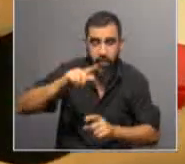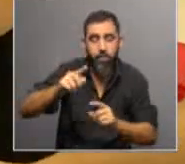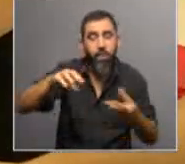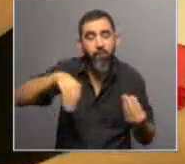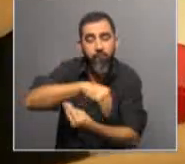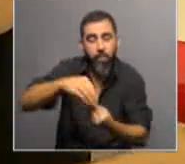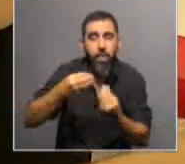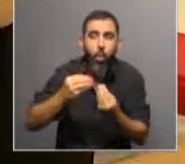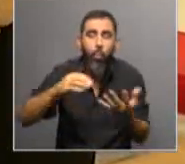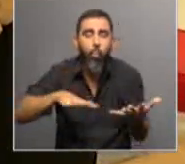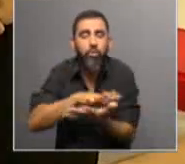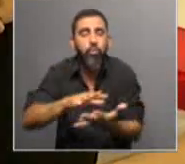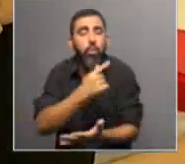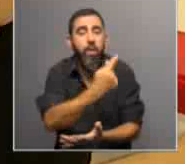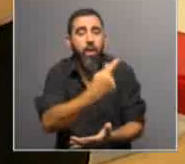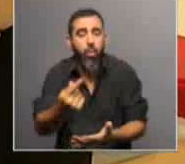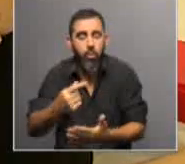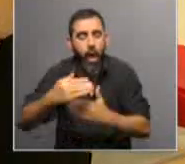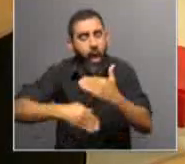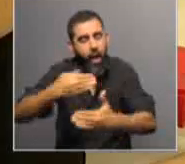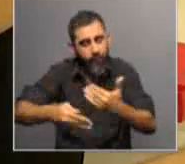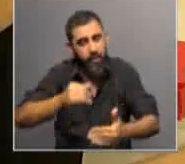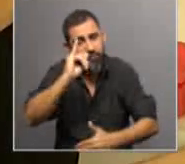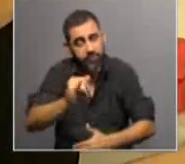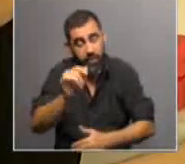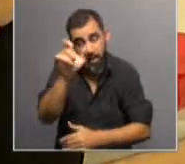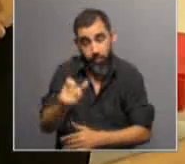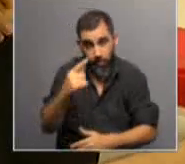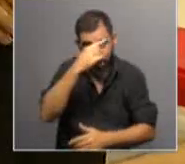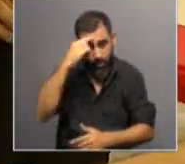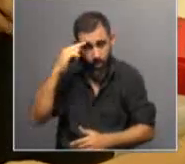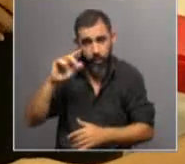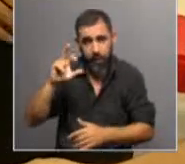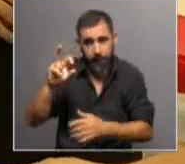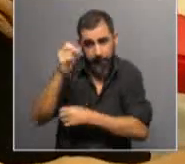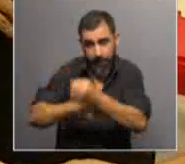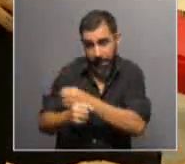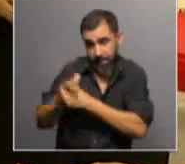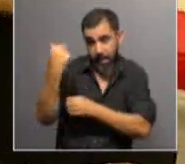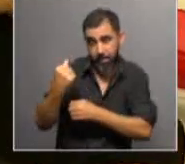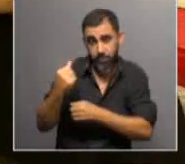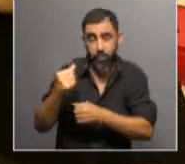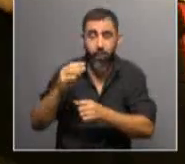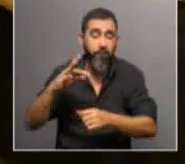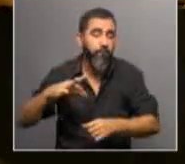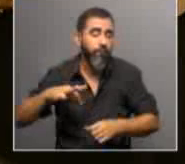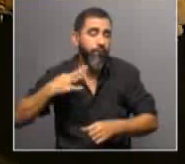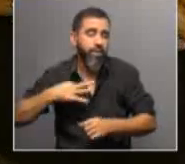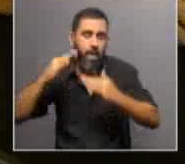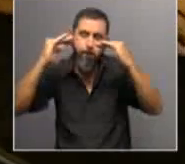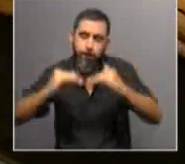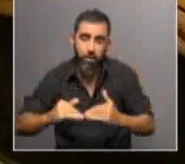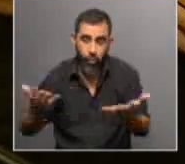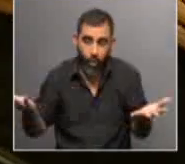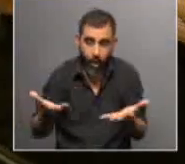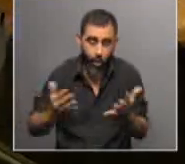familias y qué situaciones están. Se ha avanzado, la persona con síndrome de Down hace 30 años atrás tenía una expectativa de vida muchísimo más baja que la